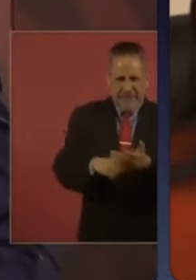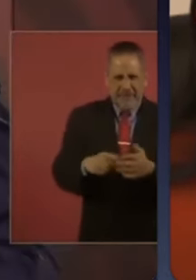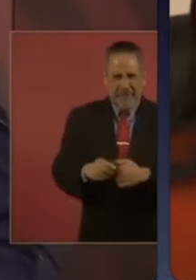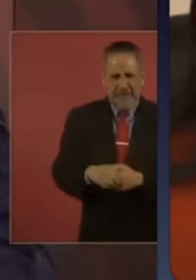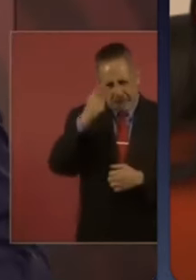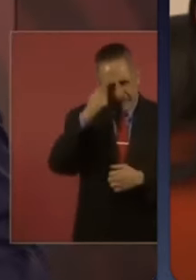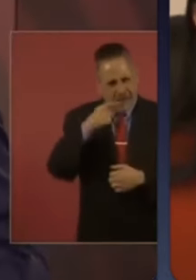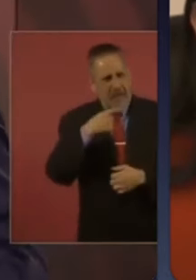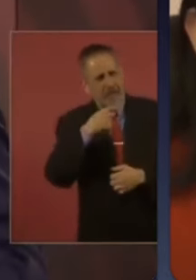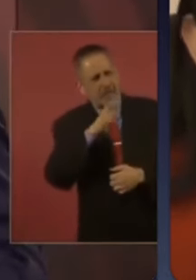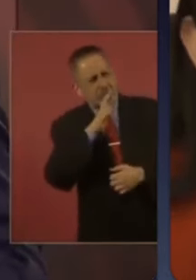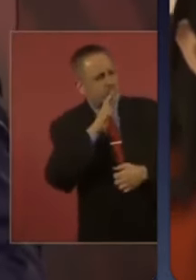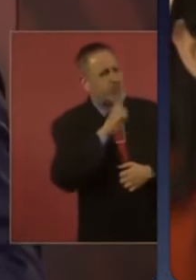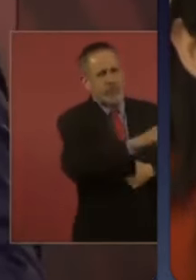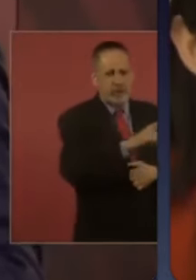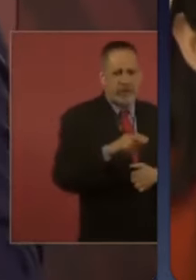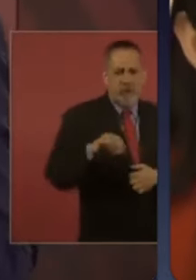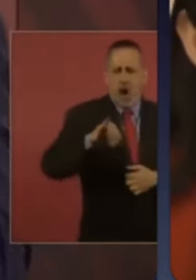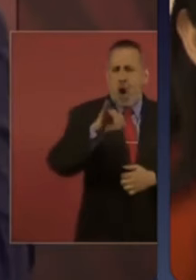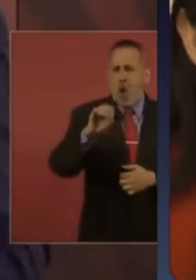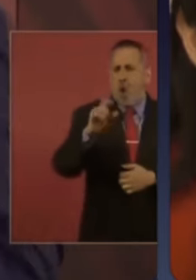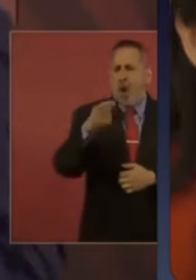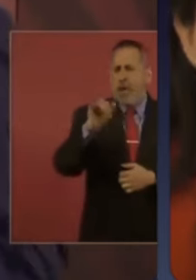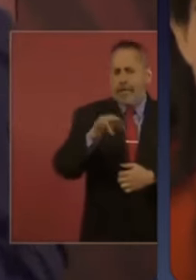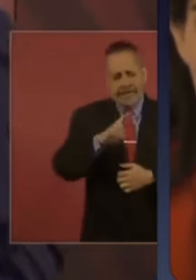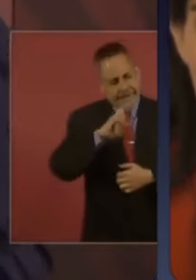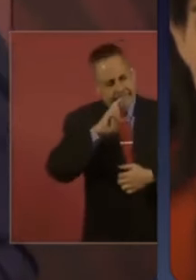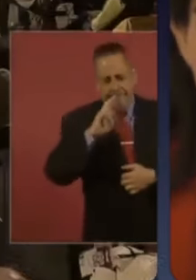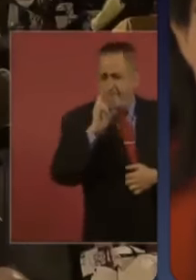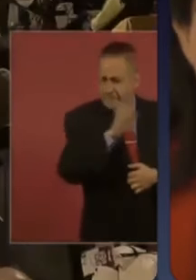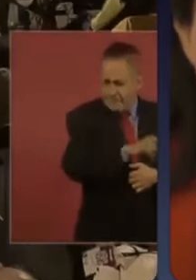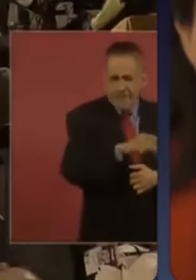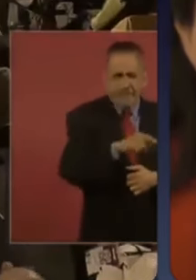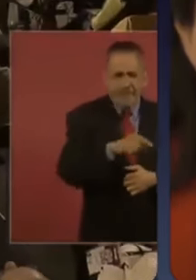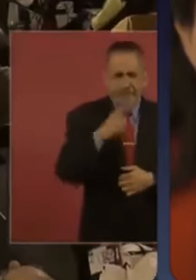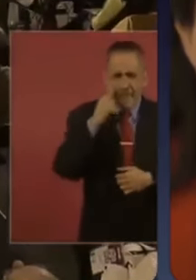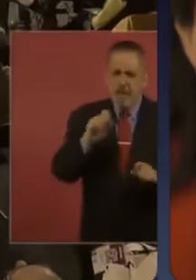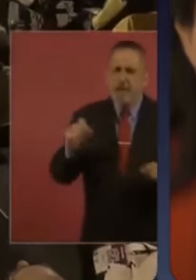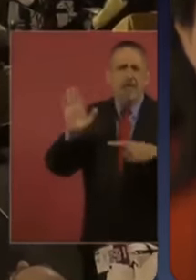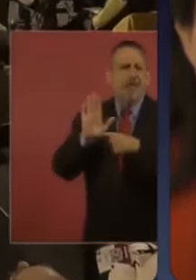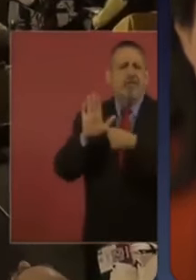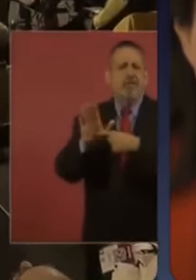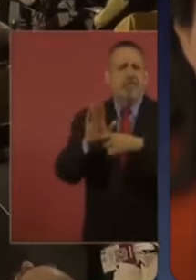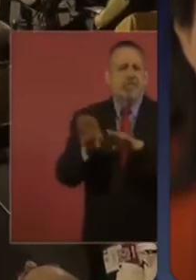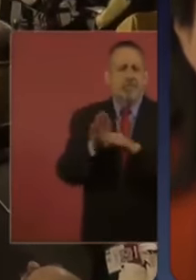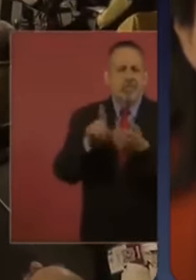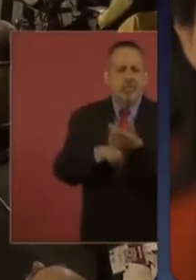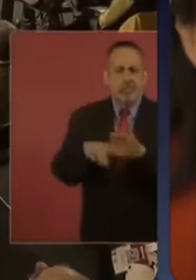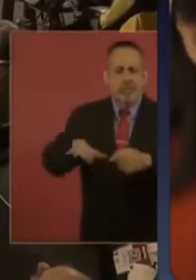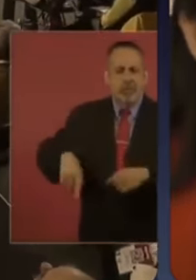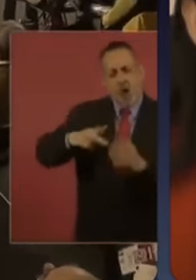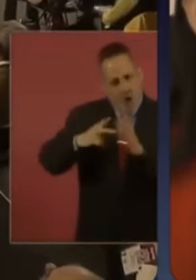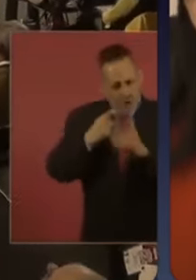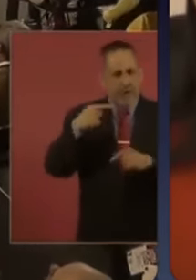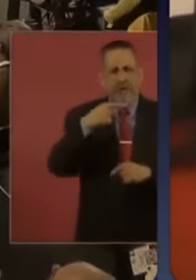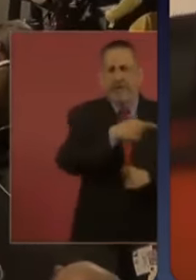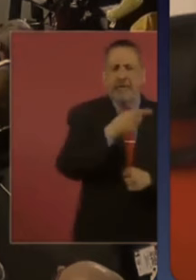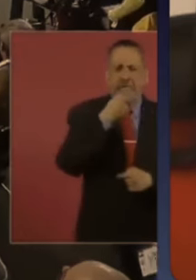Joaquín López Dóriga, porque es interesante. A ver, pongo a lo que dice Joaquín